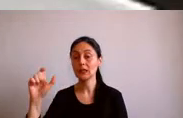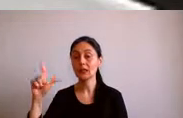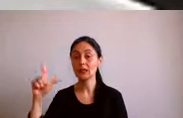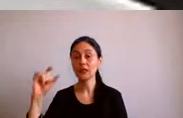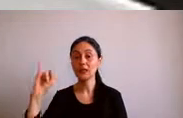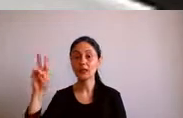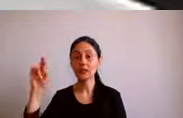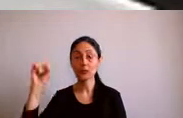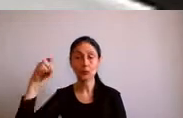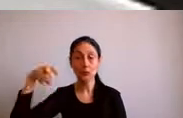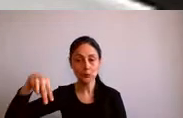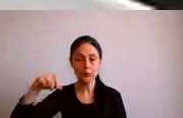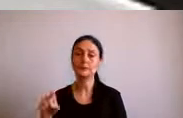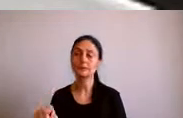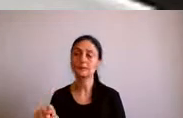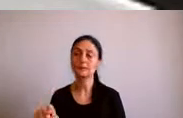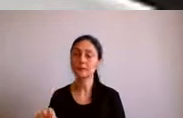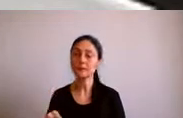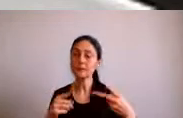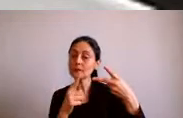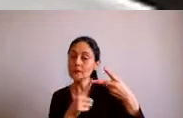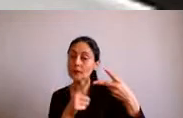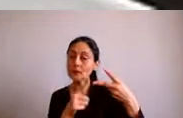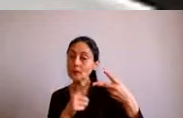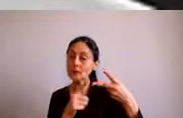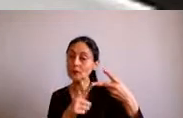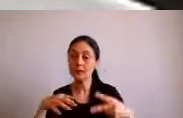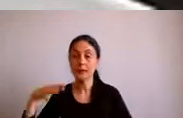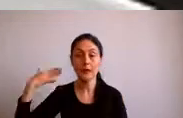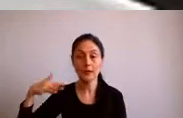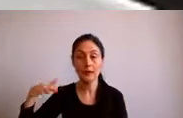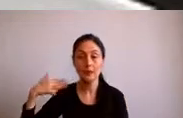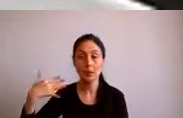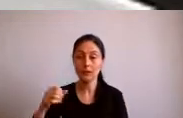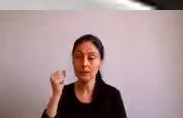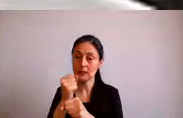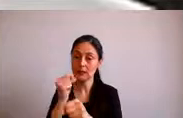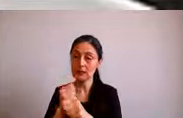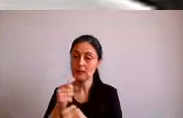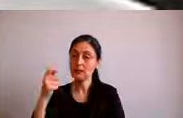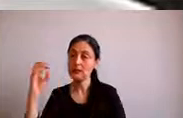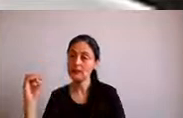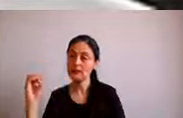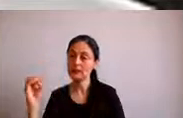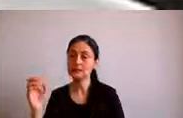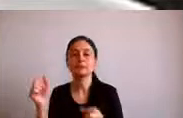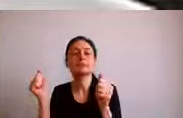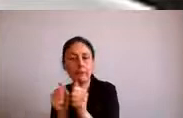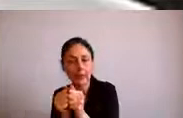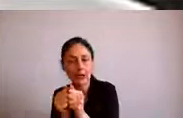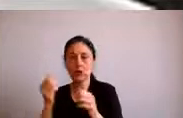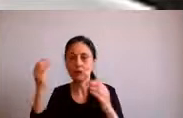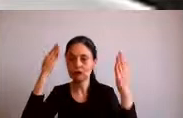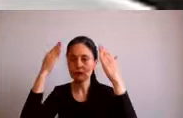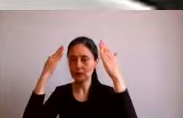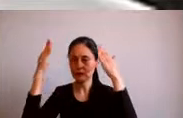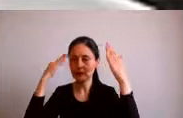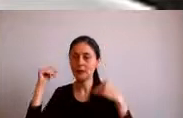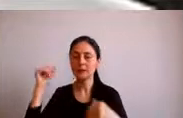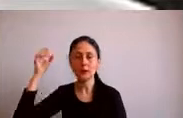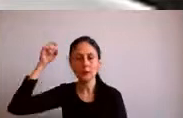que es importante, que también trabajamos los terapeutas y que también lo trabajamos con otros, también con psicólogos y otros como conocimientos